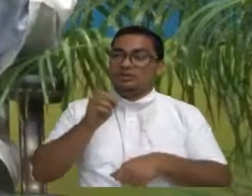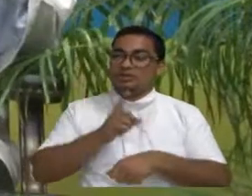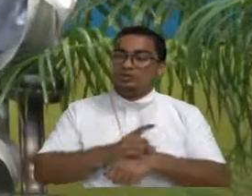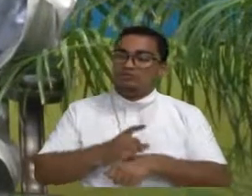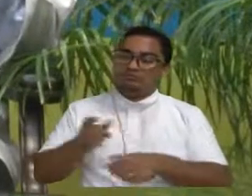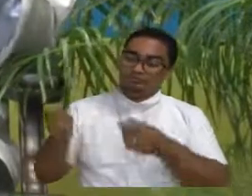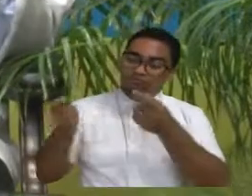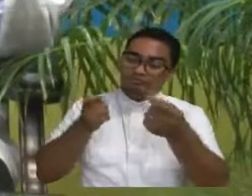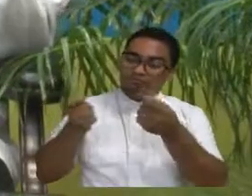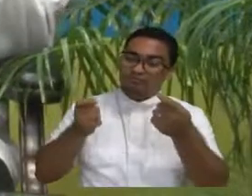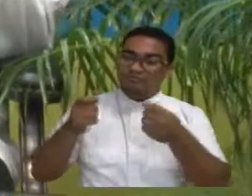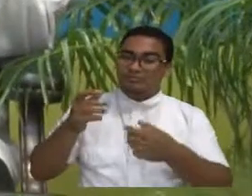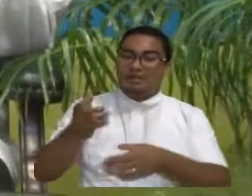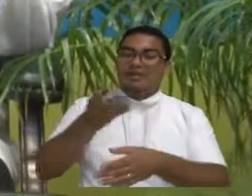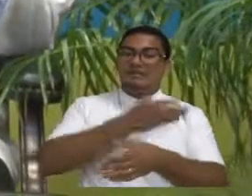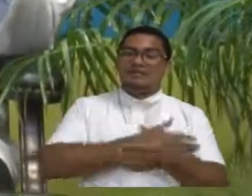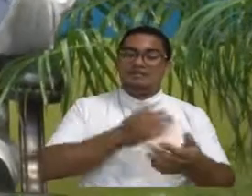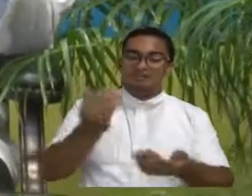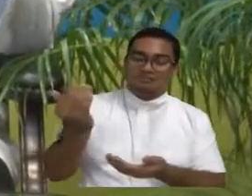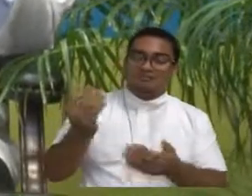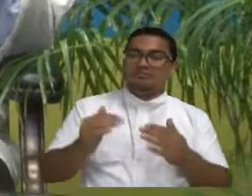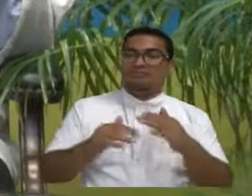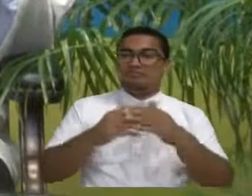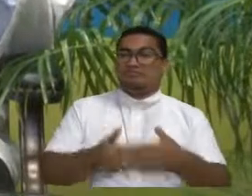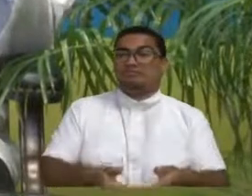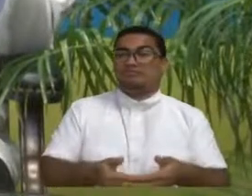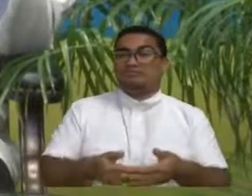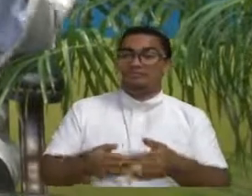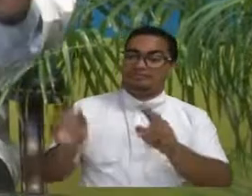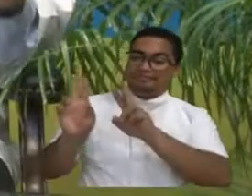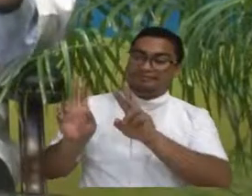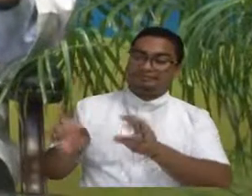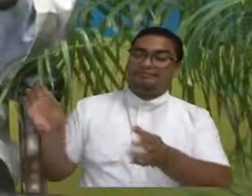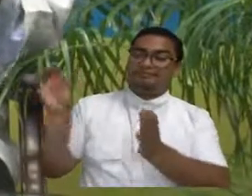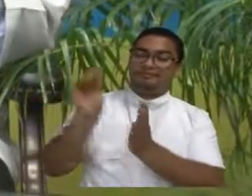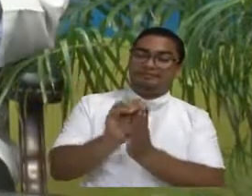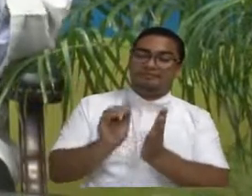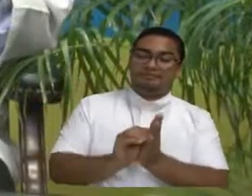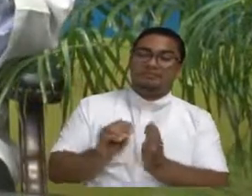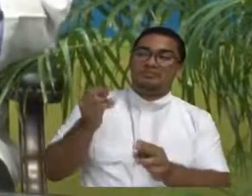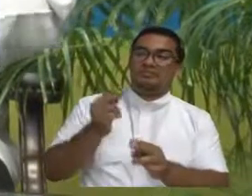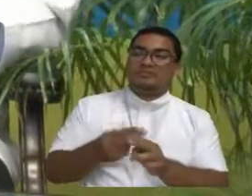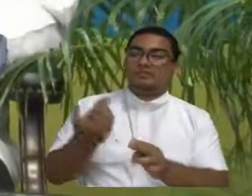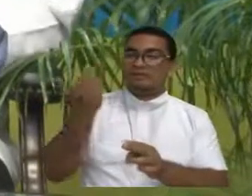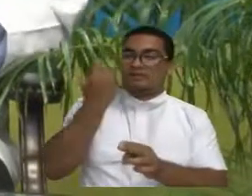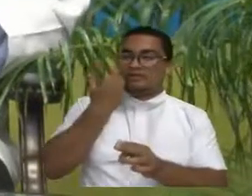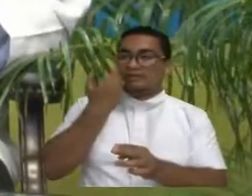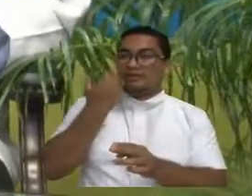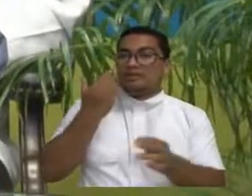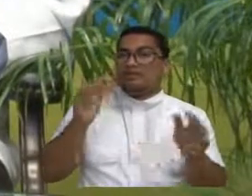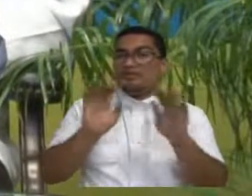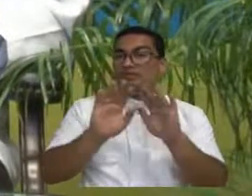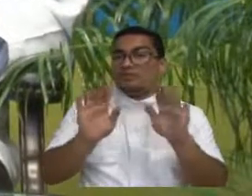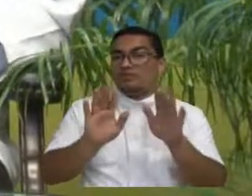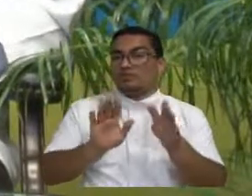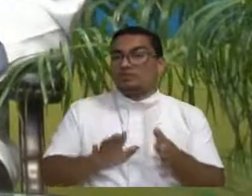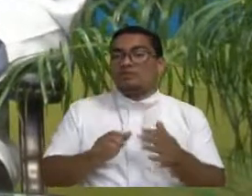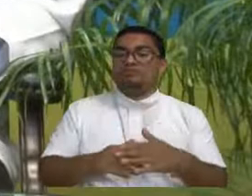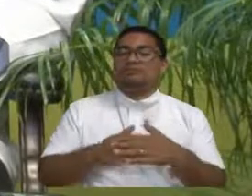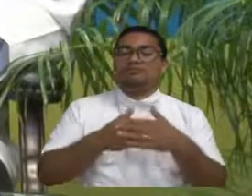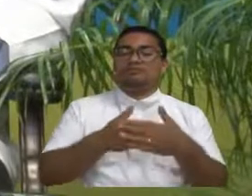salud, ahí todos esos aspectos tienen que abordarse y quedar registrados. ¿Qué enfermedades tiene la mujer en el